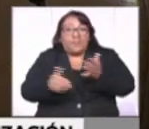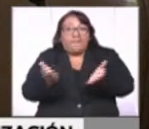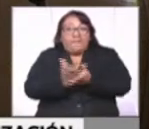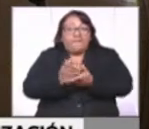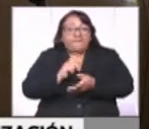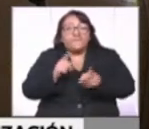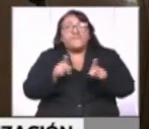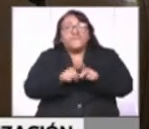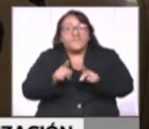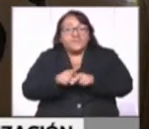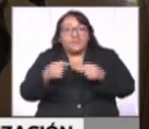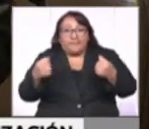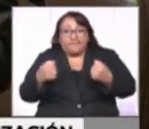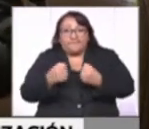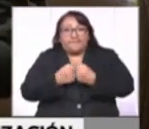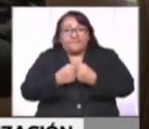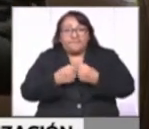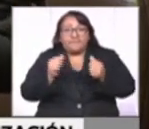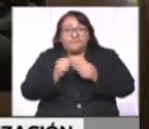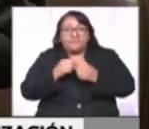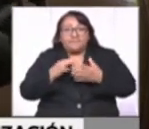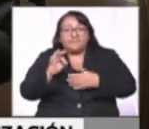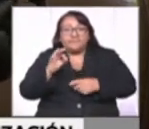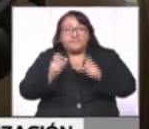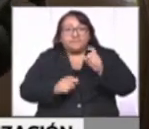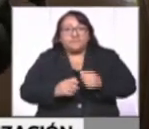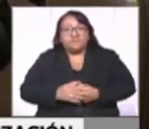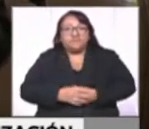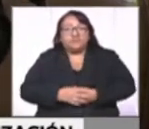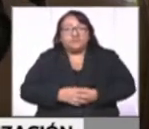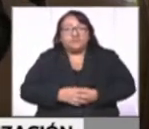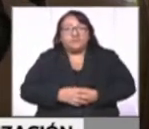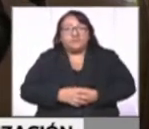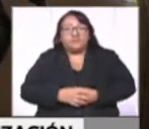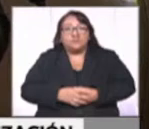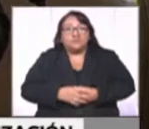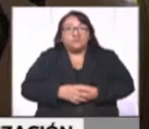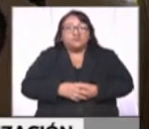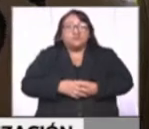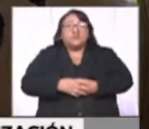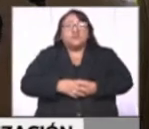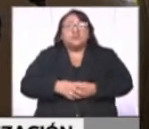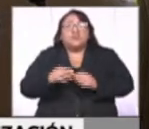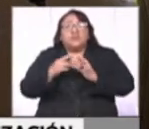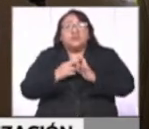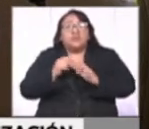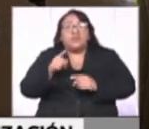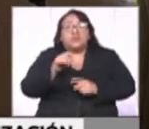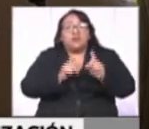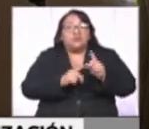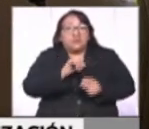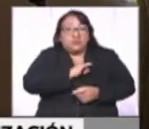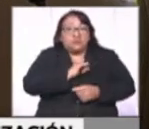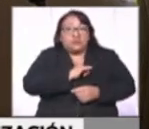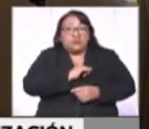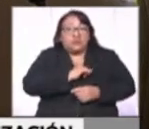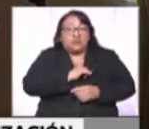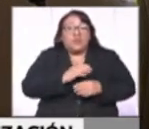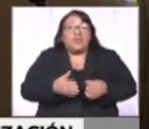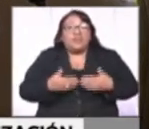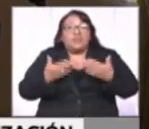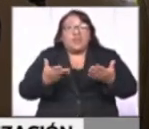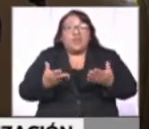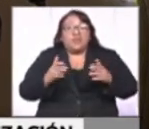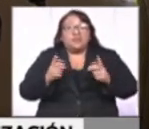sino que está afectando la calidad de los pronunciamientos y resoluciones que estos órganos resolutivos emiten